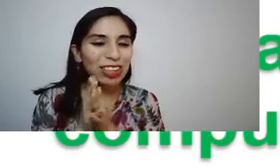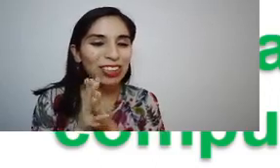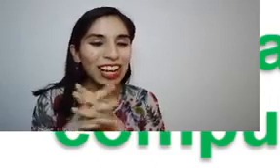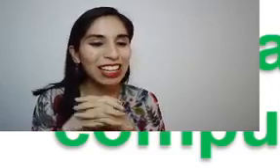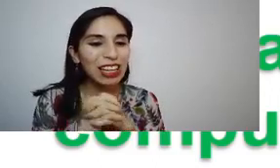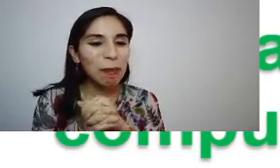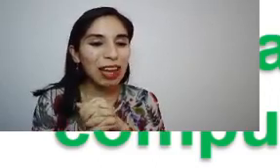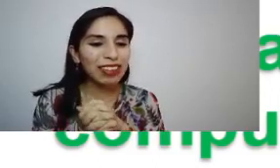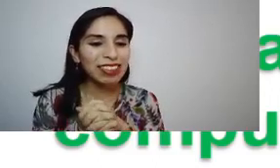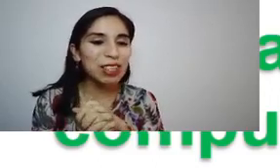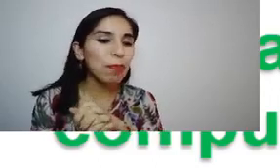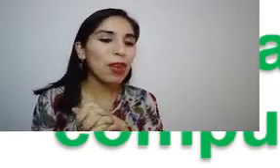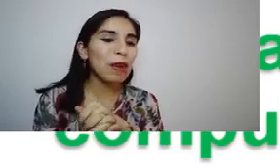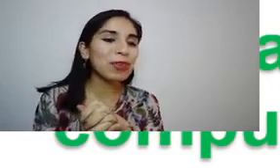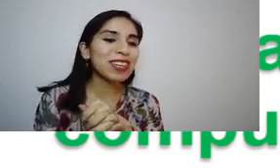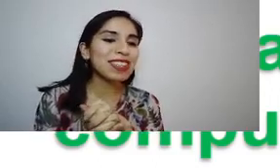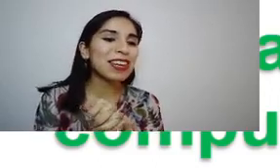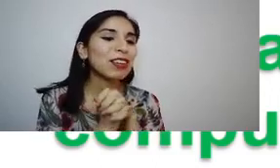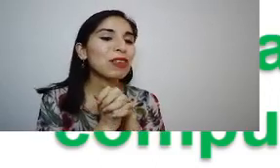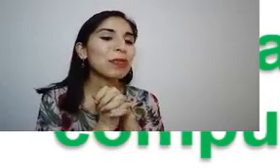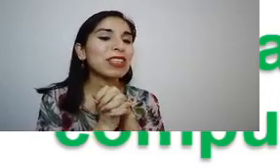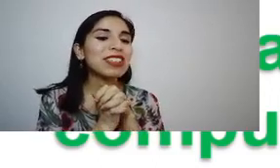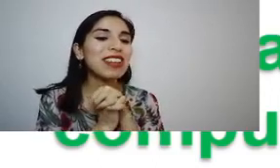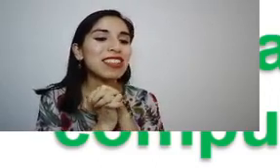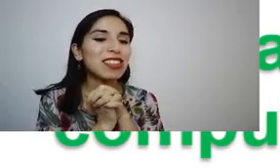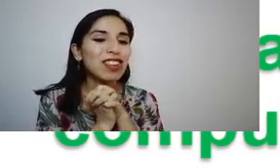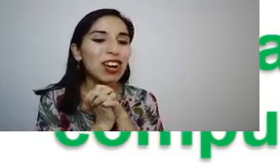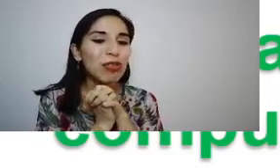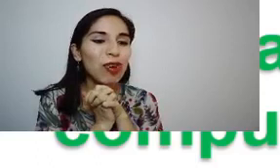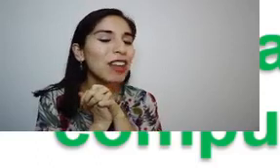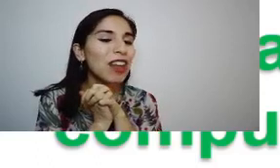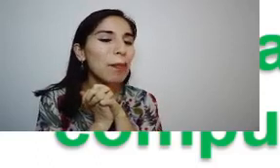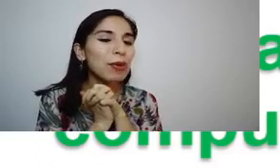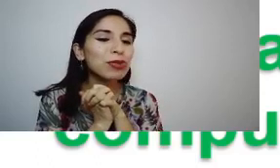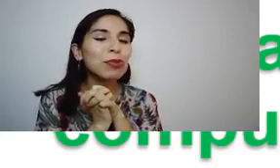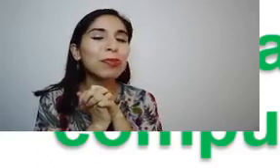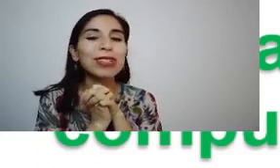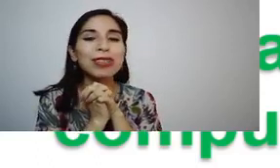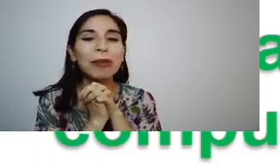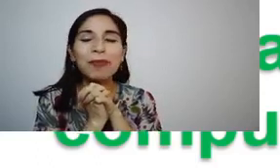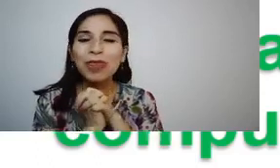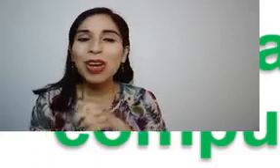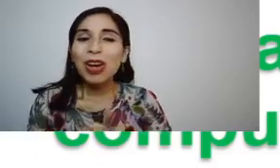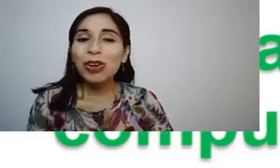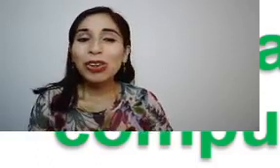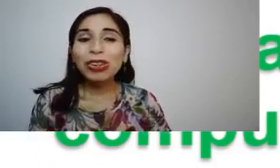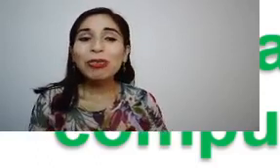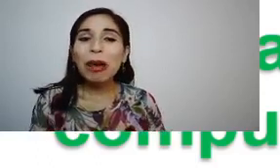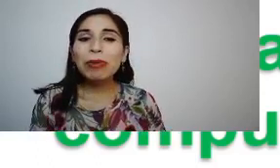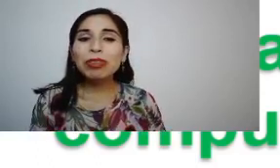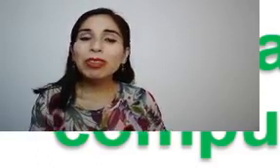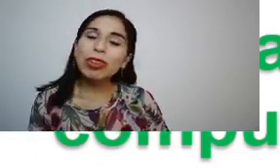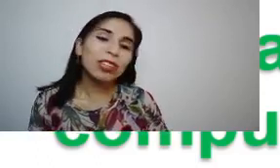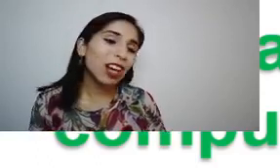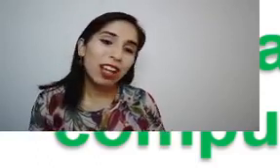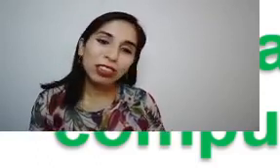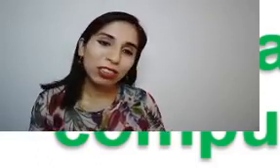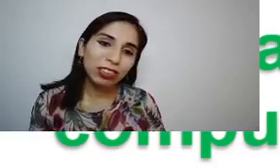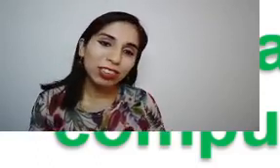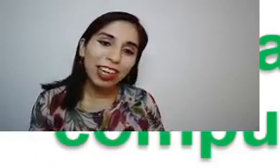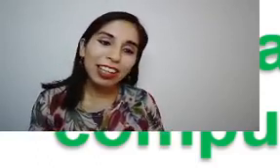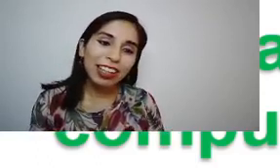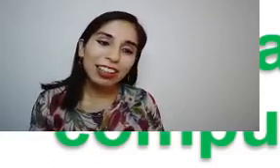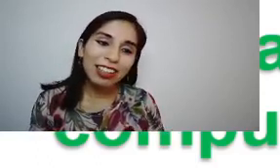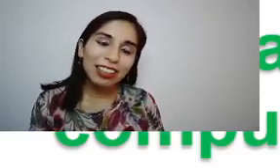señalando una casa ver si podemos hacerlo me dice la señora juana por supuesto continua o ya